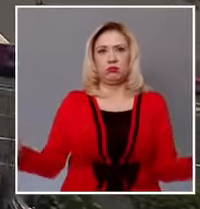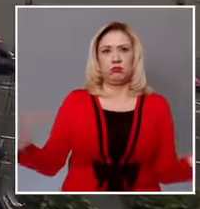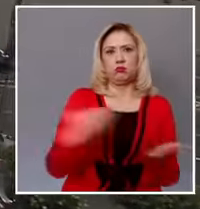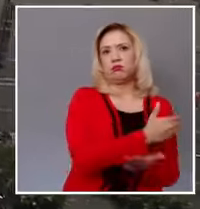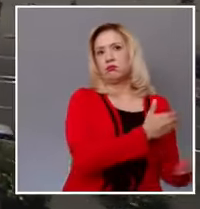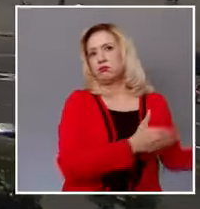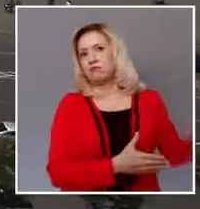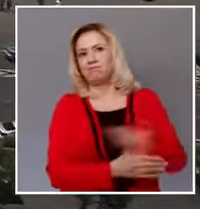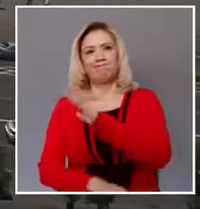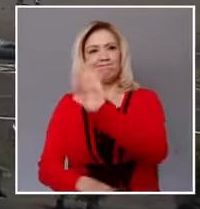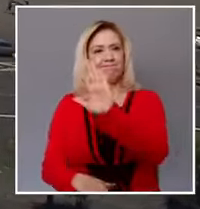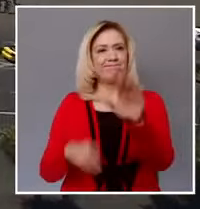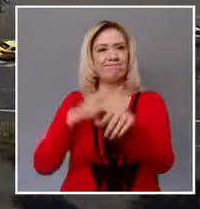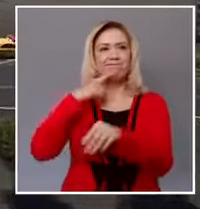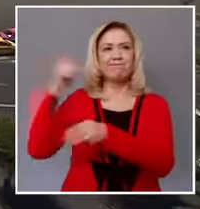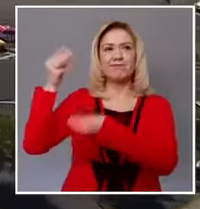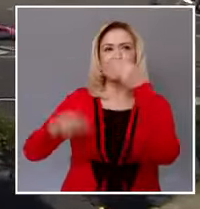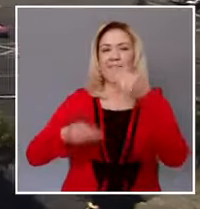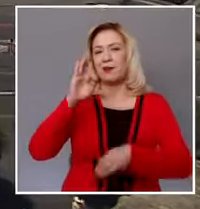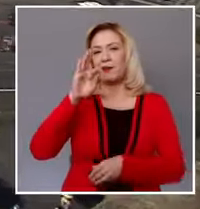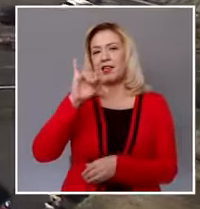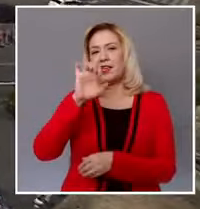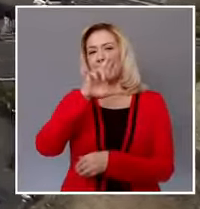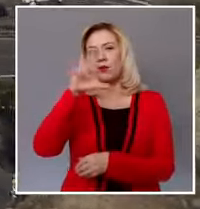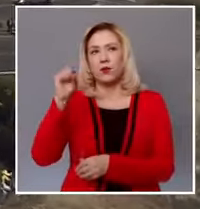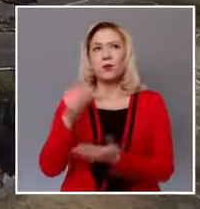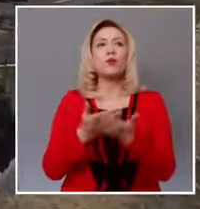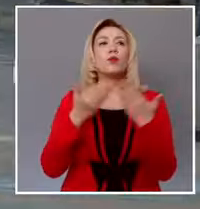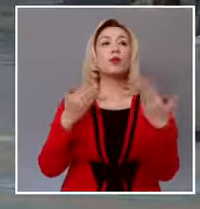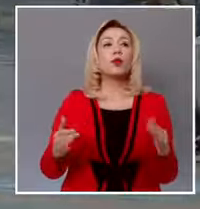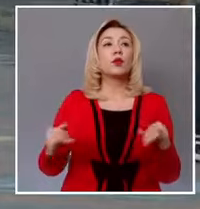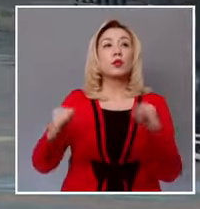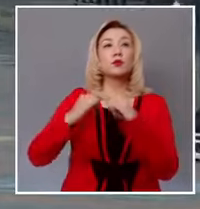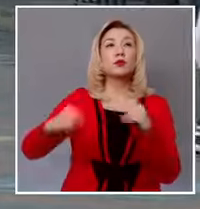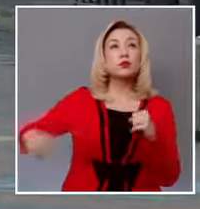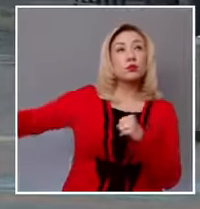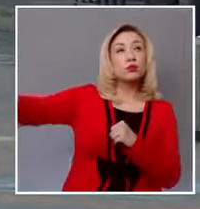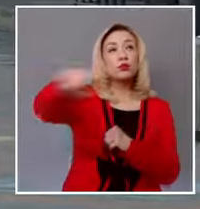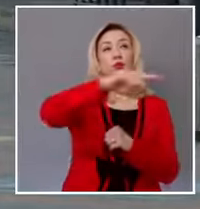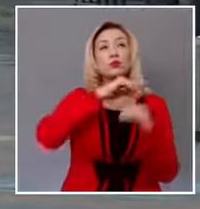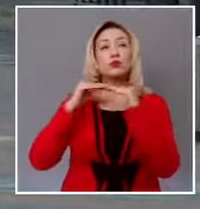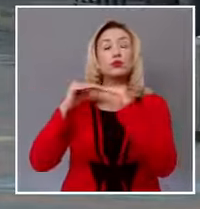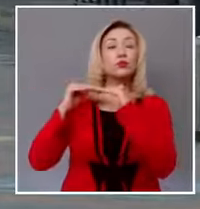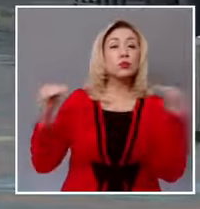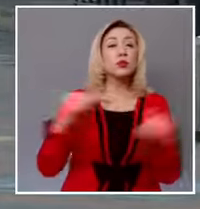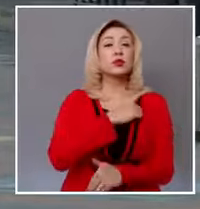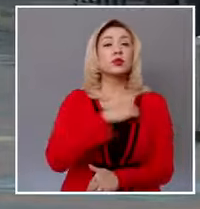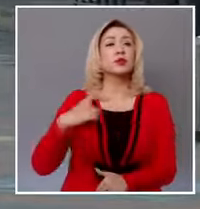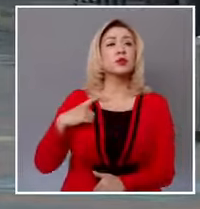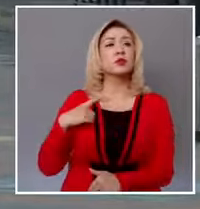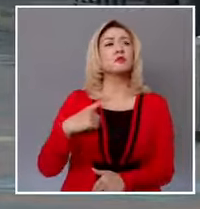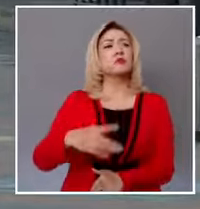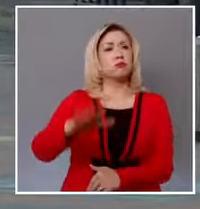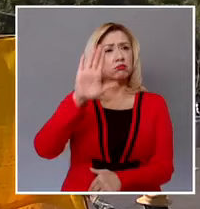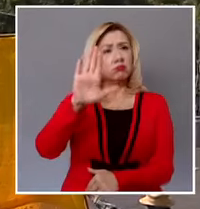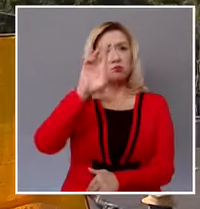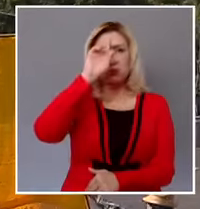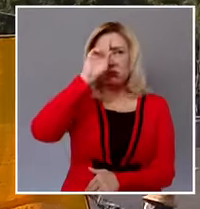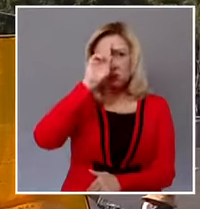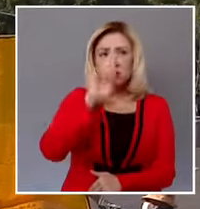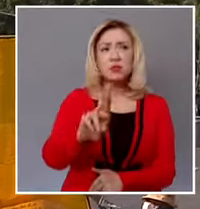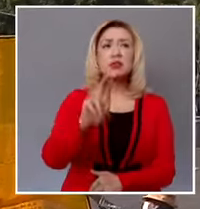Las instituciones democráticas deben estar fortalecidas como condición para el reconocimiento,